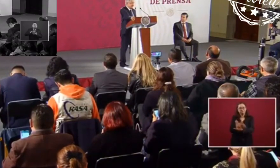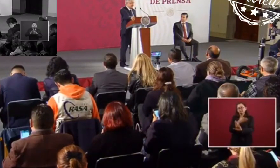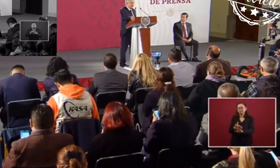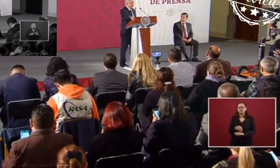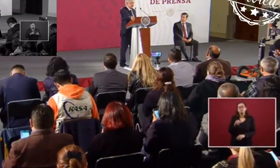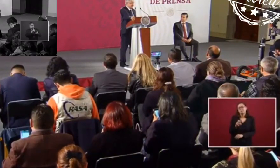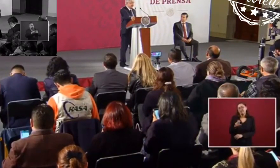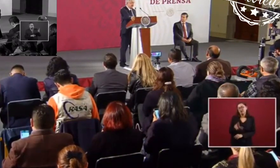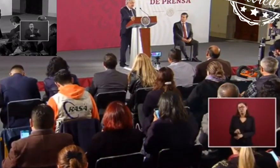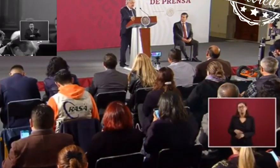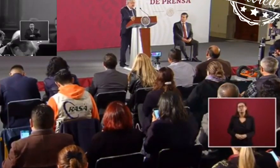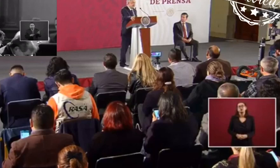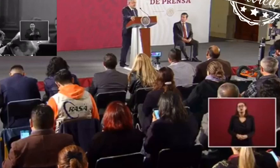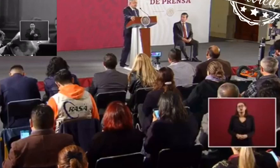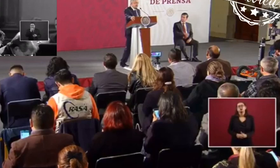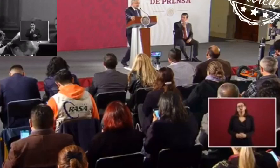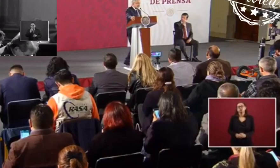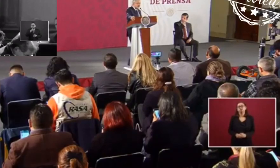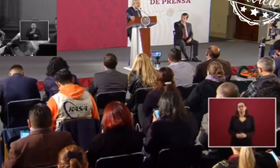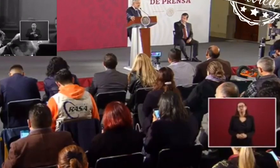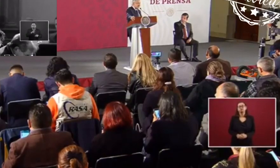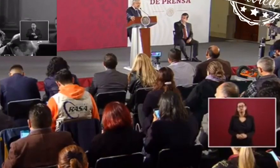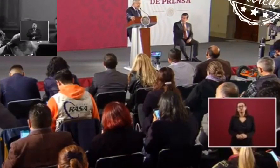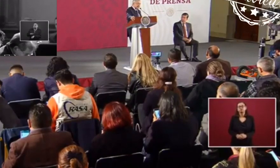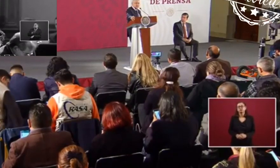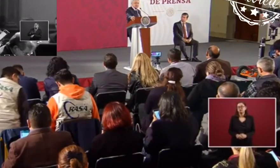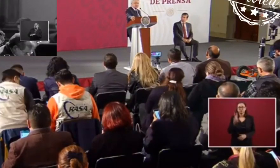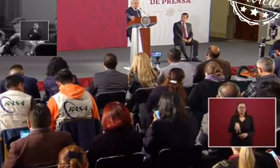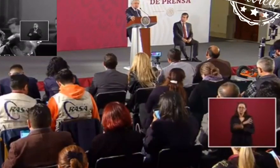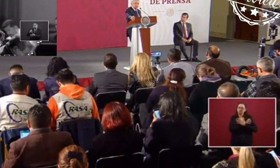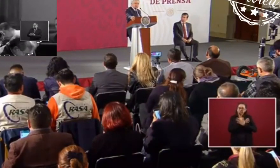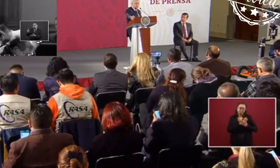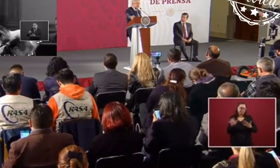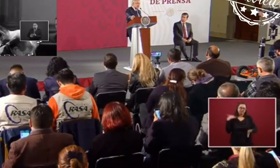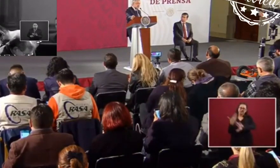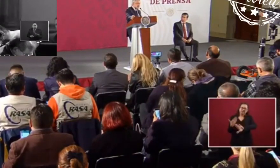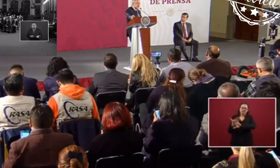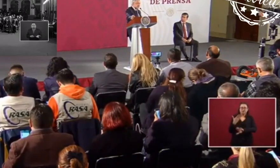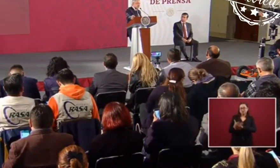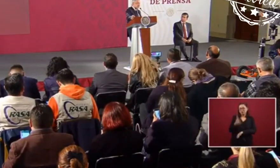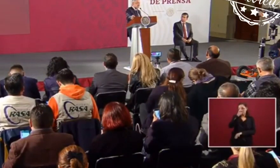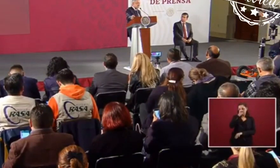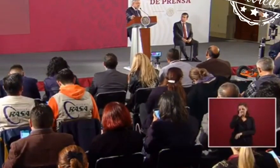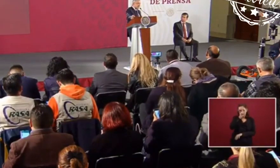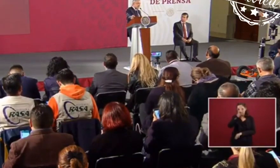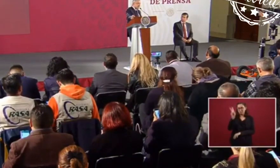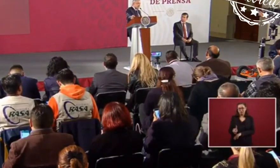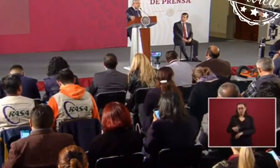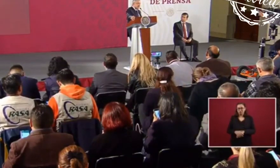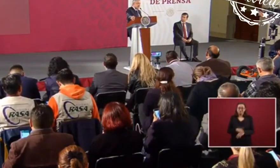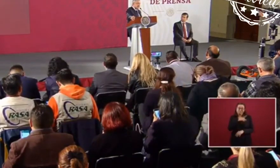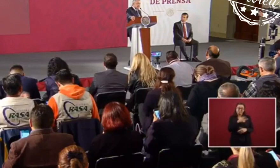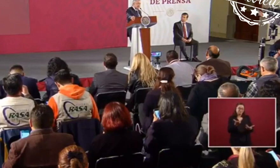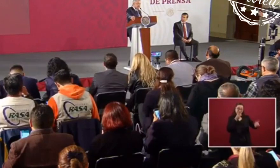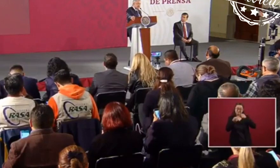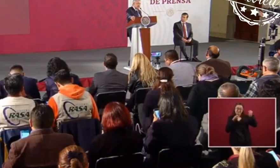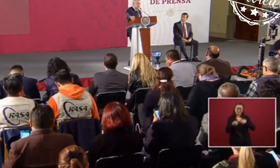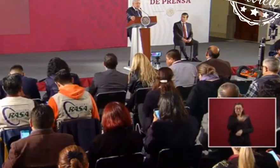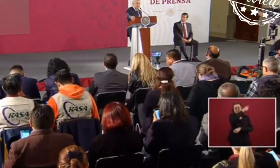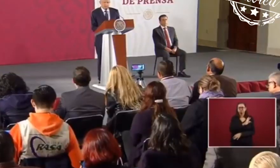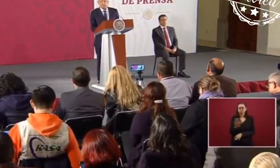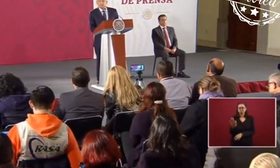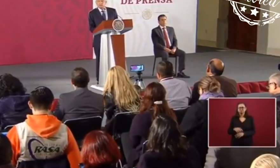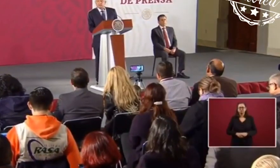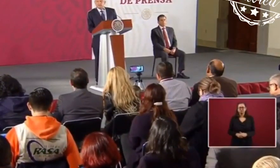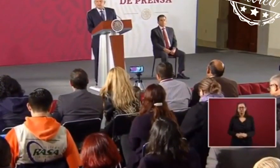estas calificadoras pues obviamente nos dan malas notas y ya no solamente se queda en retórica. Ese es un tache que tiene la prensa